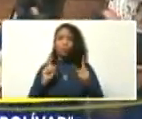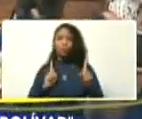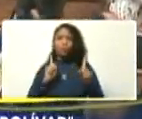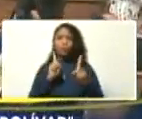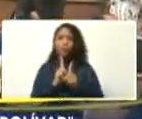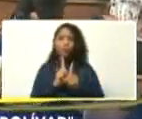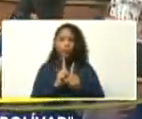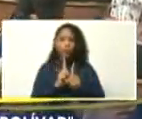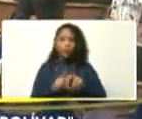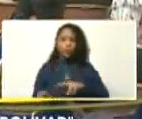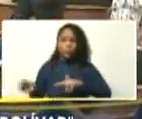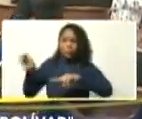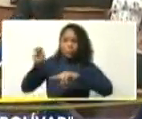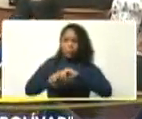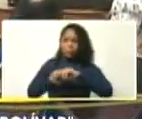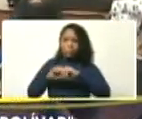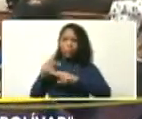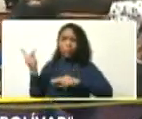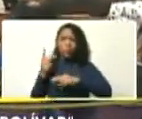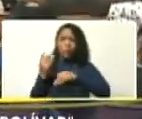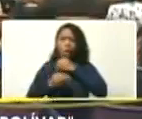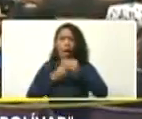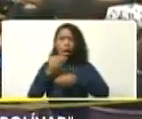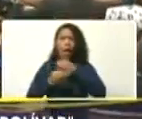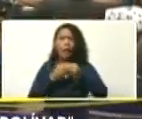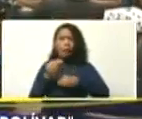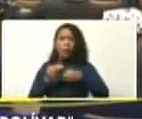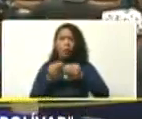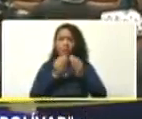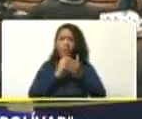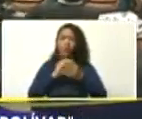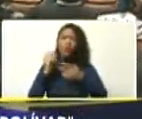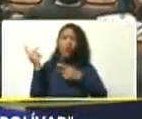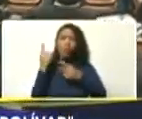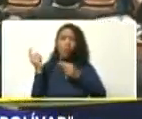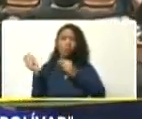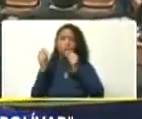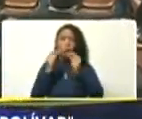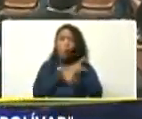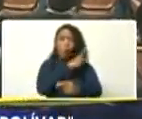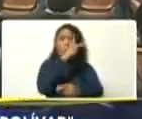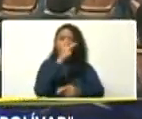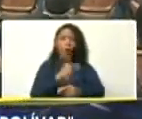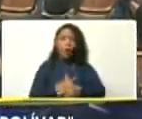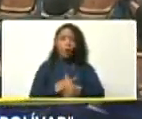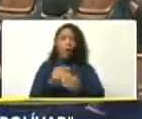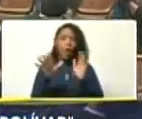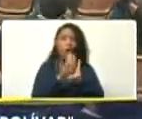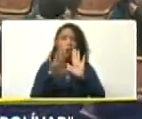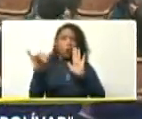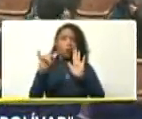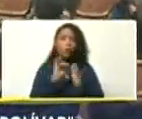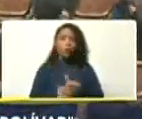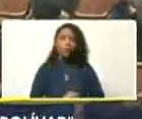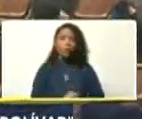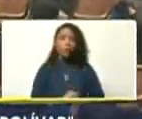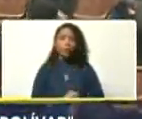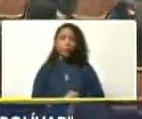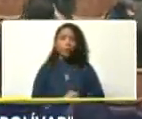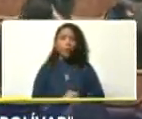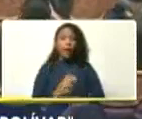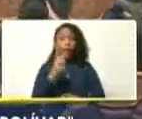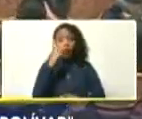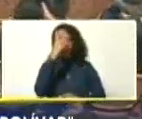por supuesto, y formábamos allí una trilogía de poetas clandestinos en la constituyente, estaba Tarek